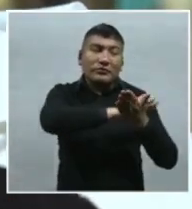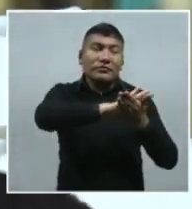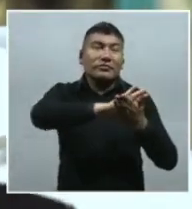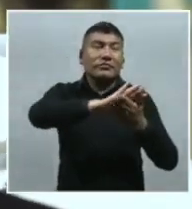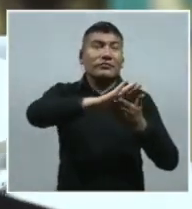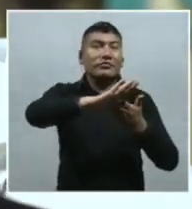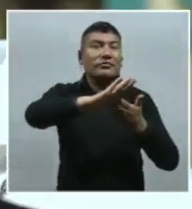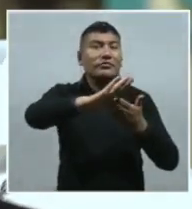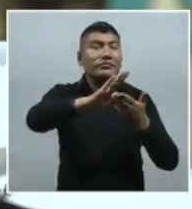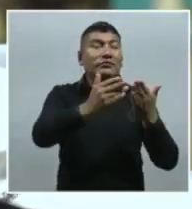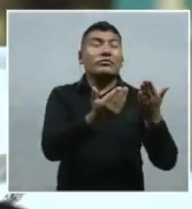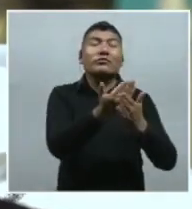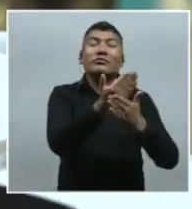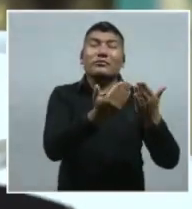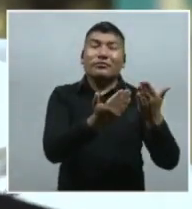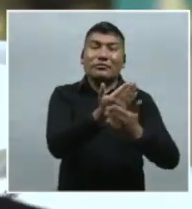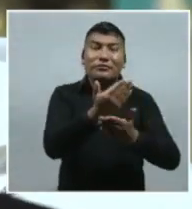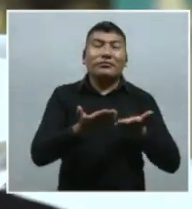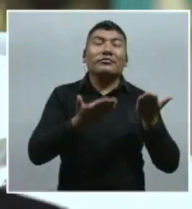regeneración